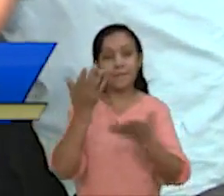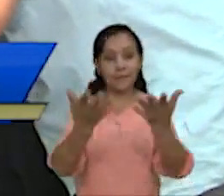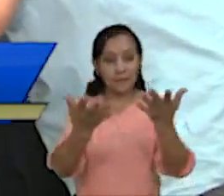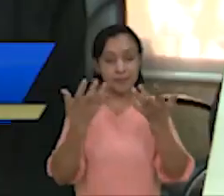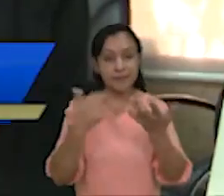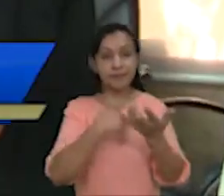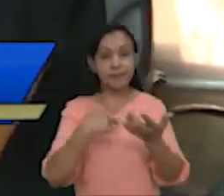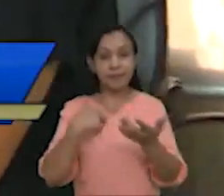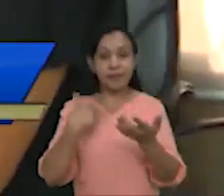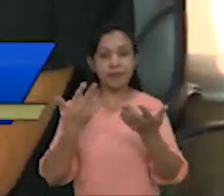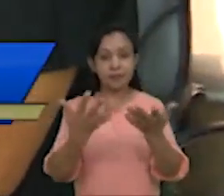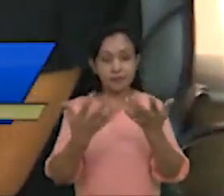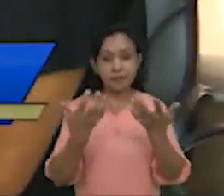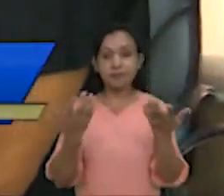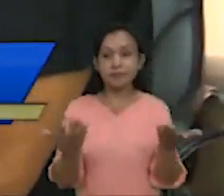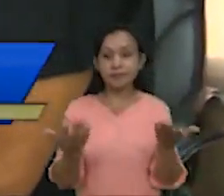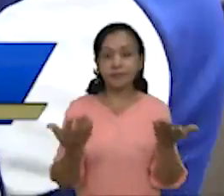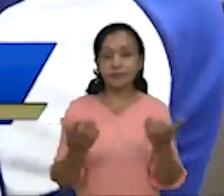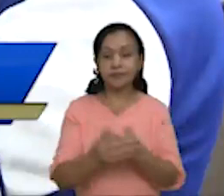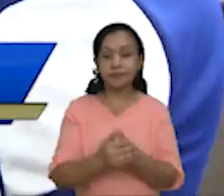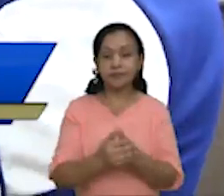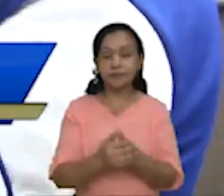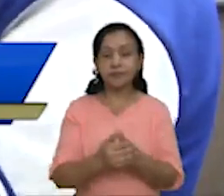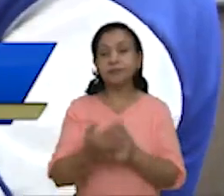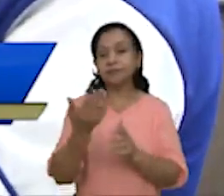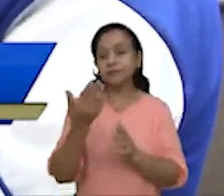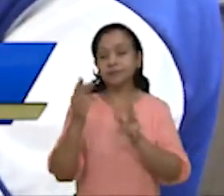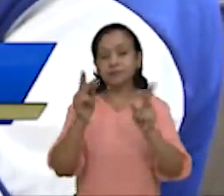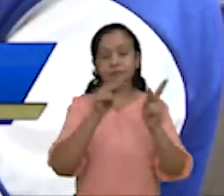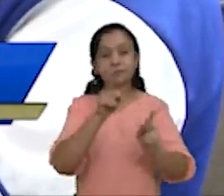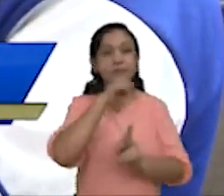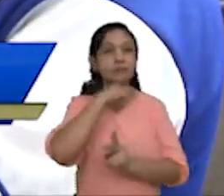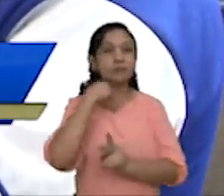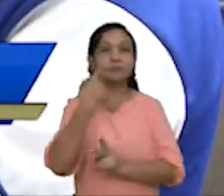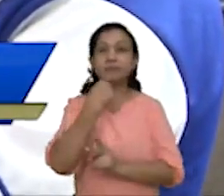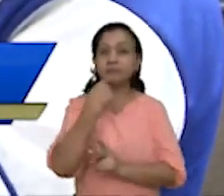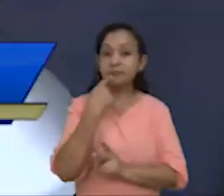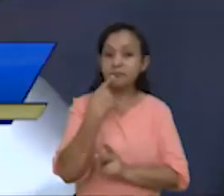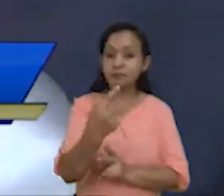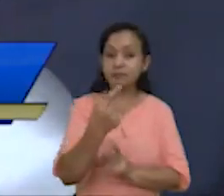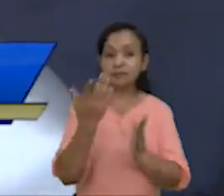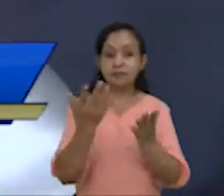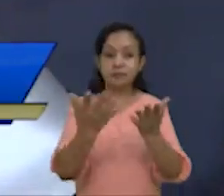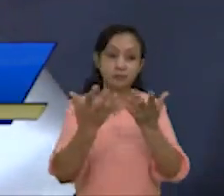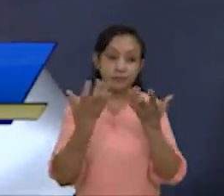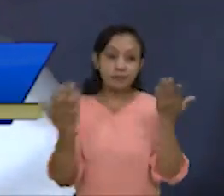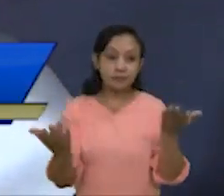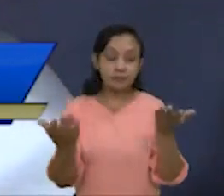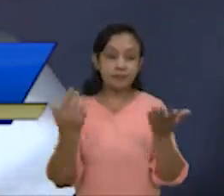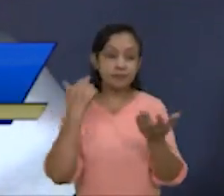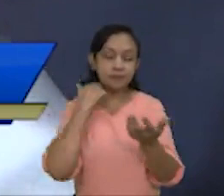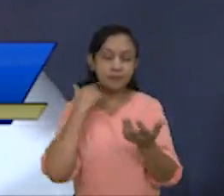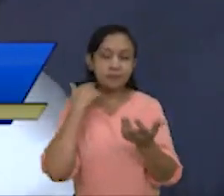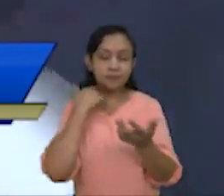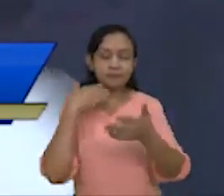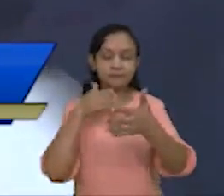es intentar, ¿verdad?, ser honesto con la gente. Y digo intentar porque siempre vamos a